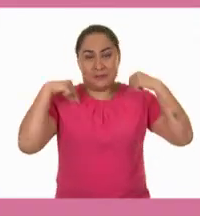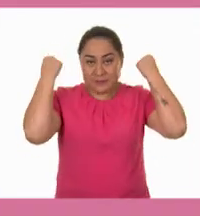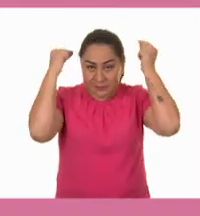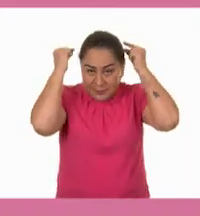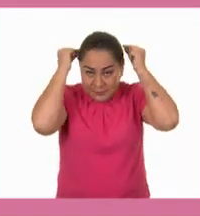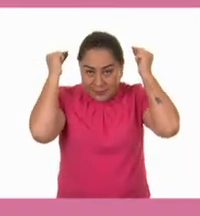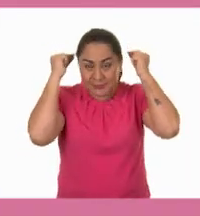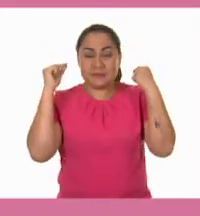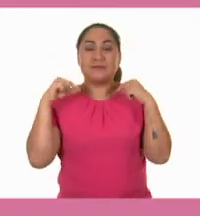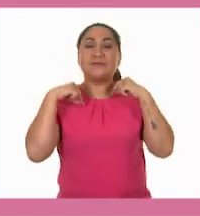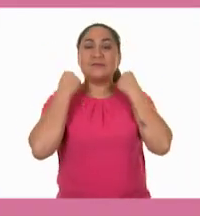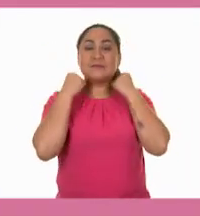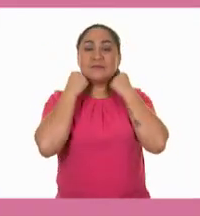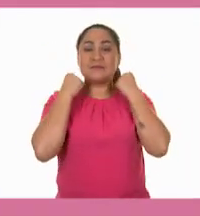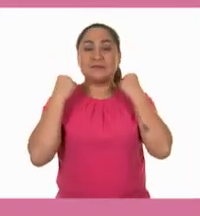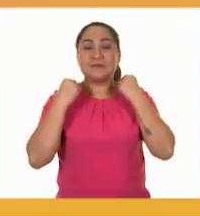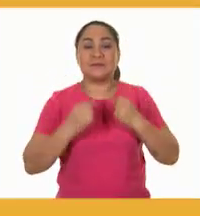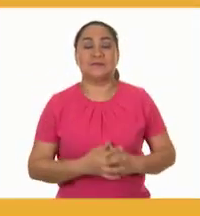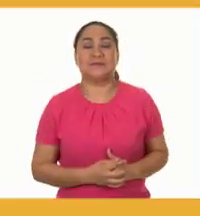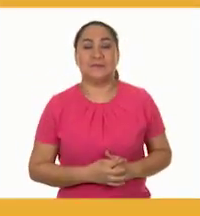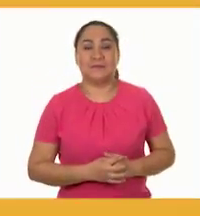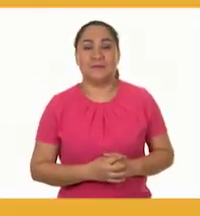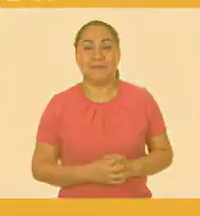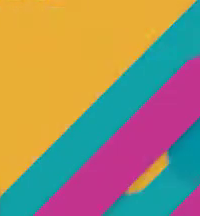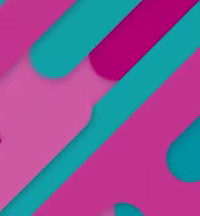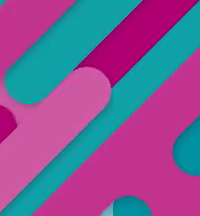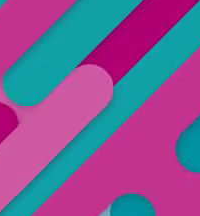tu cabeza y alrededor de tu cuello.